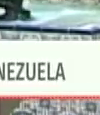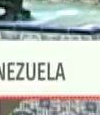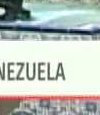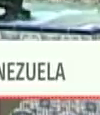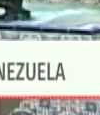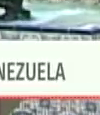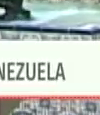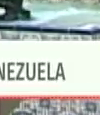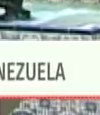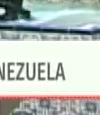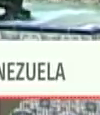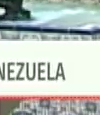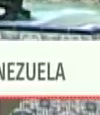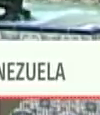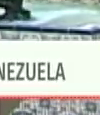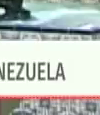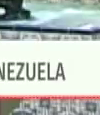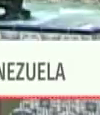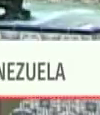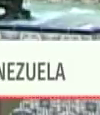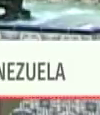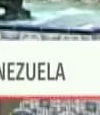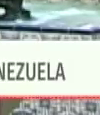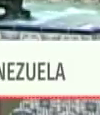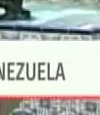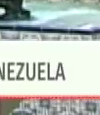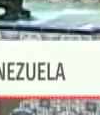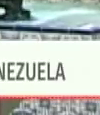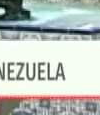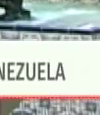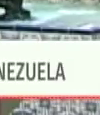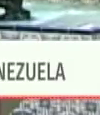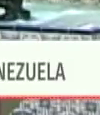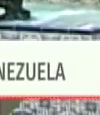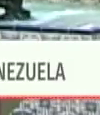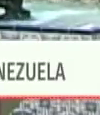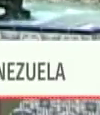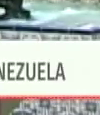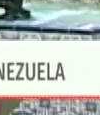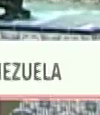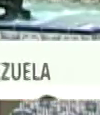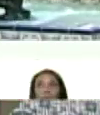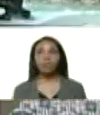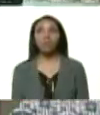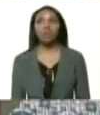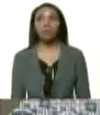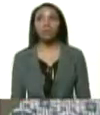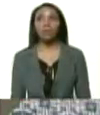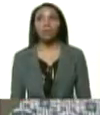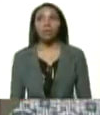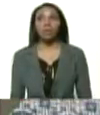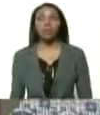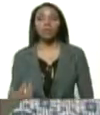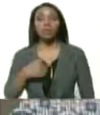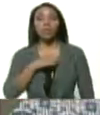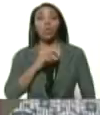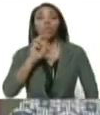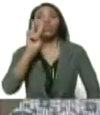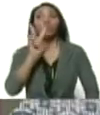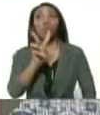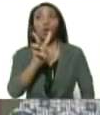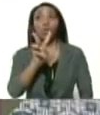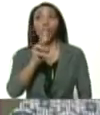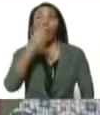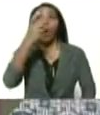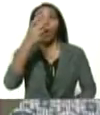población que de los 107 casos que tiene Venezuela registrados, tenemos 2 pacientes con